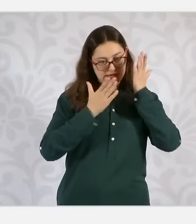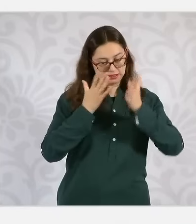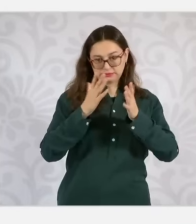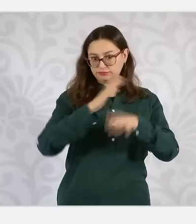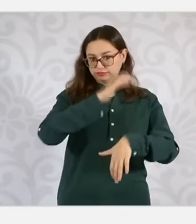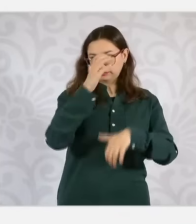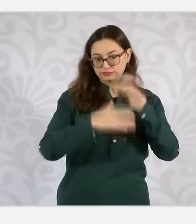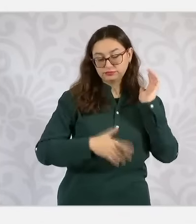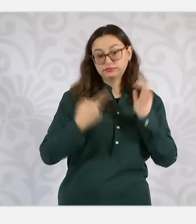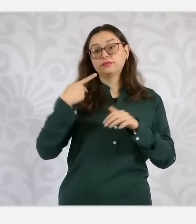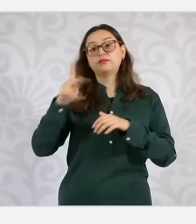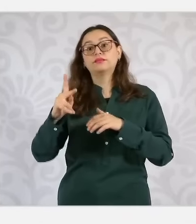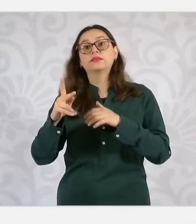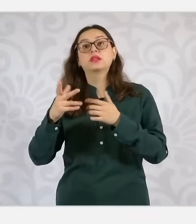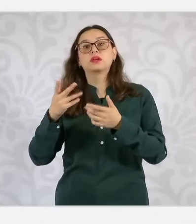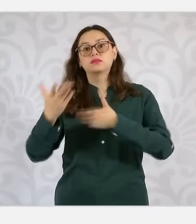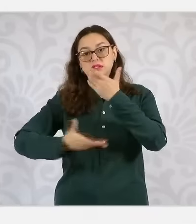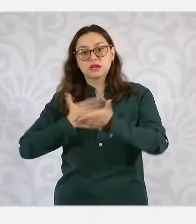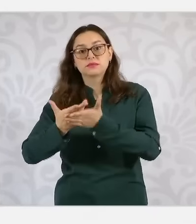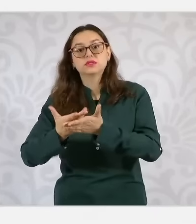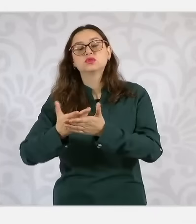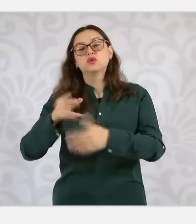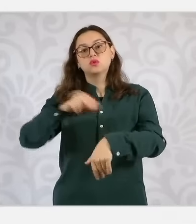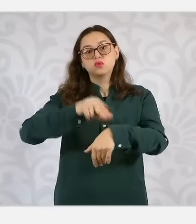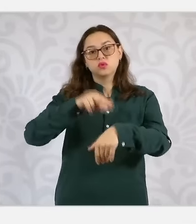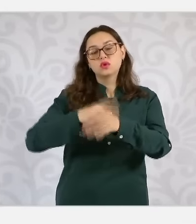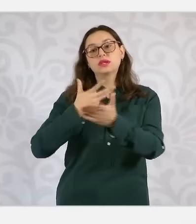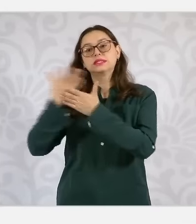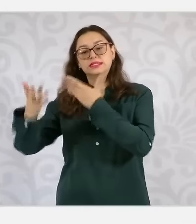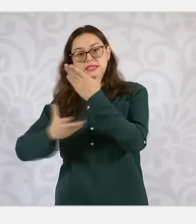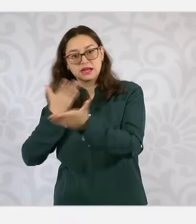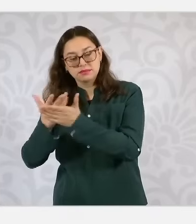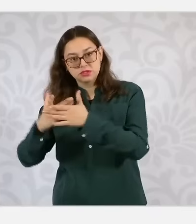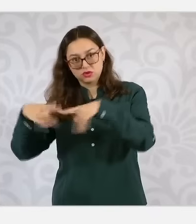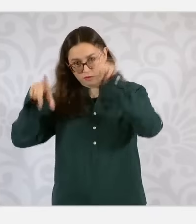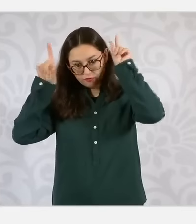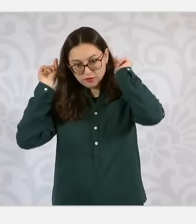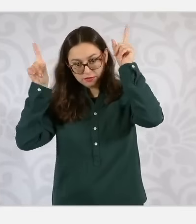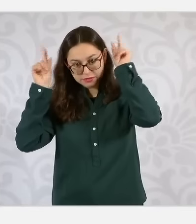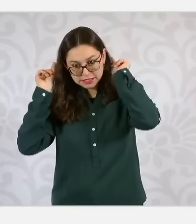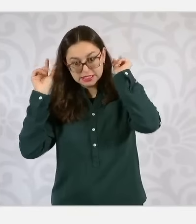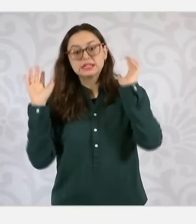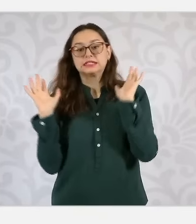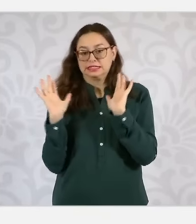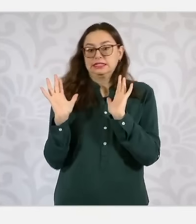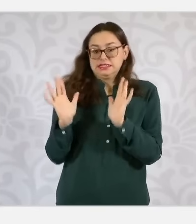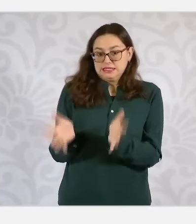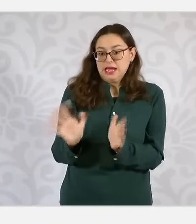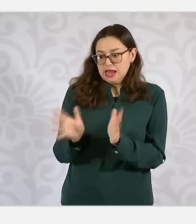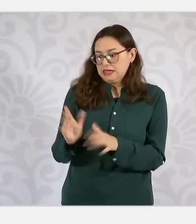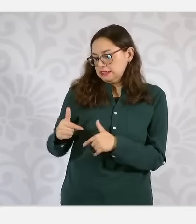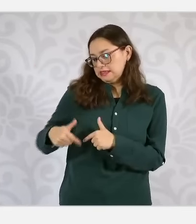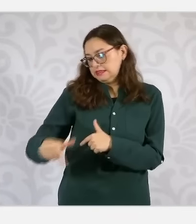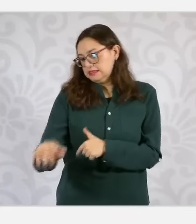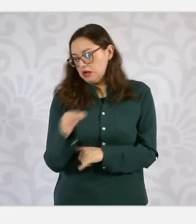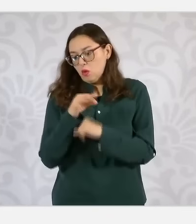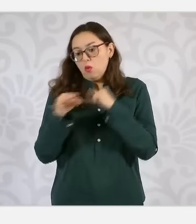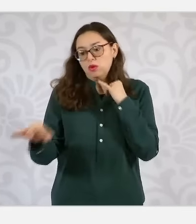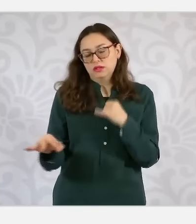de enfermería. Ya tenemos médicos en servicio social, iniciando servicio social, que es la última etapa de la carrera